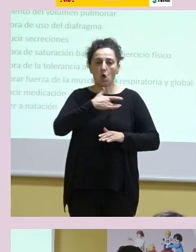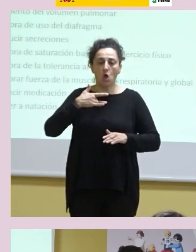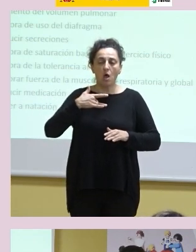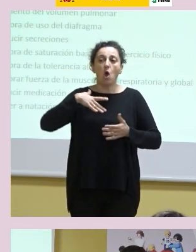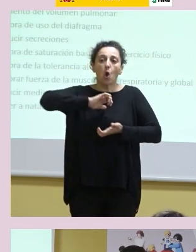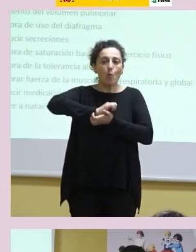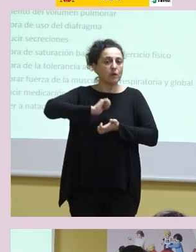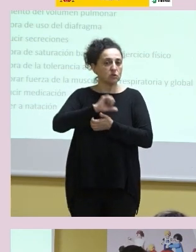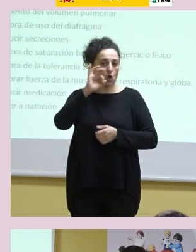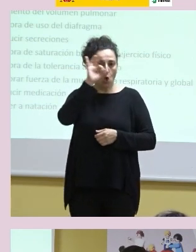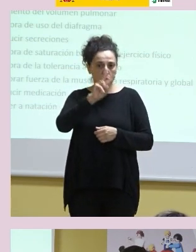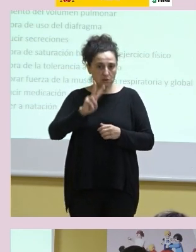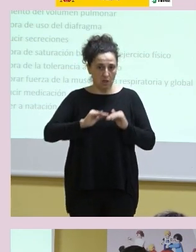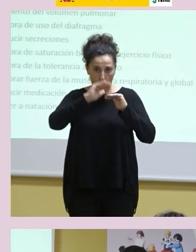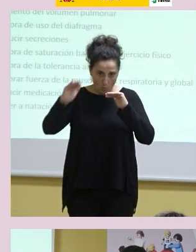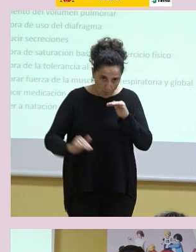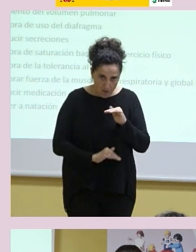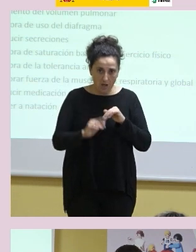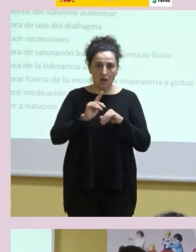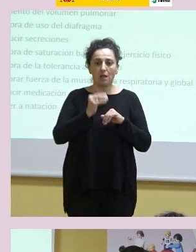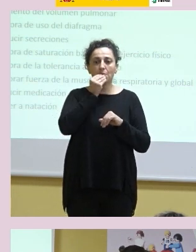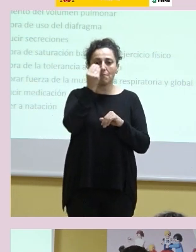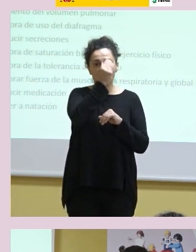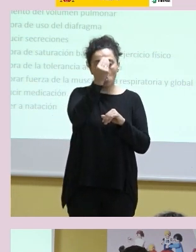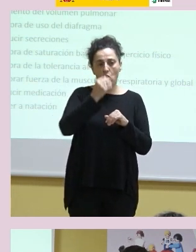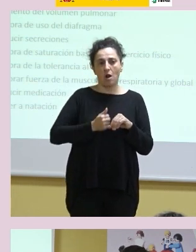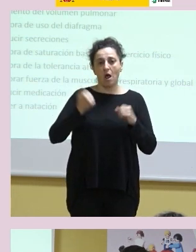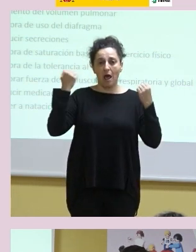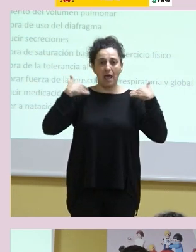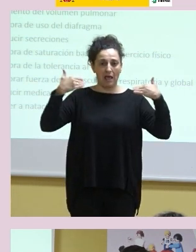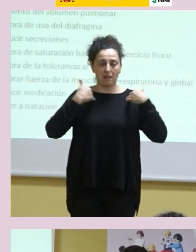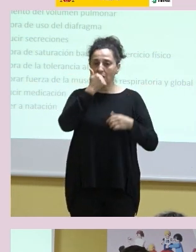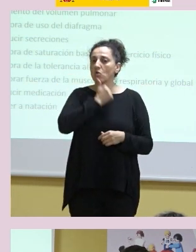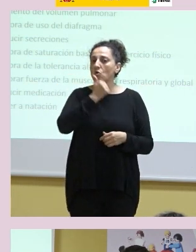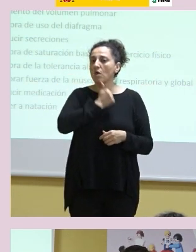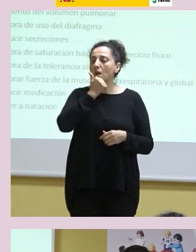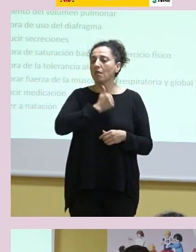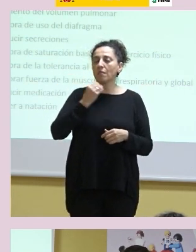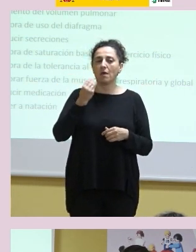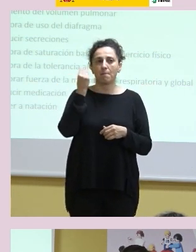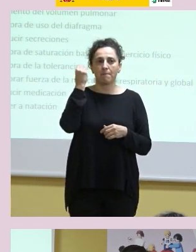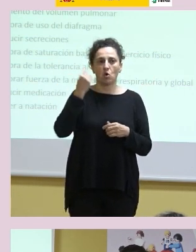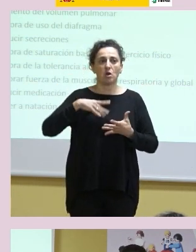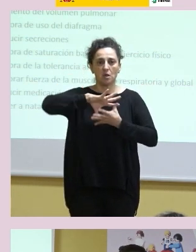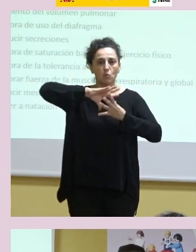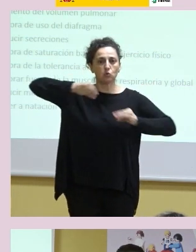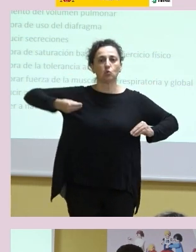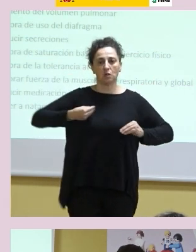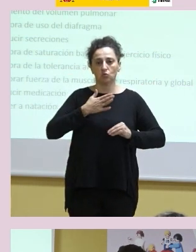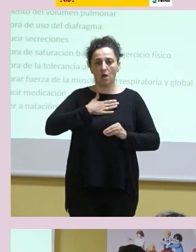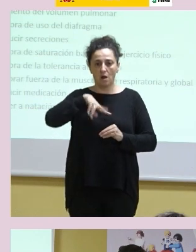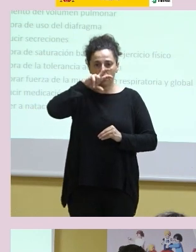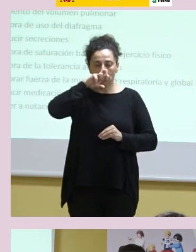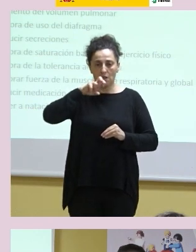también mejora de la saturación al realizar ejercicio físico, mejora de la tolerancia al ejercicio y mejorar la fuerza, musculatura respiratoria